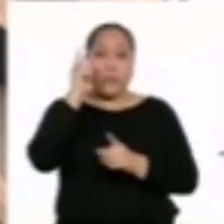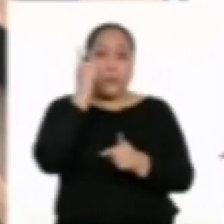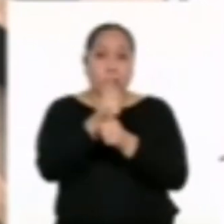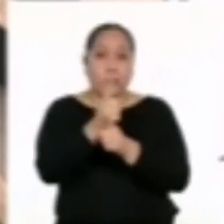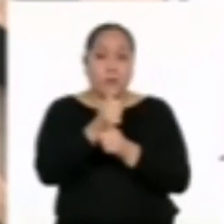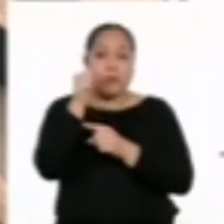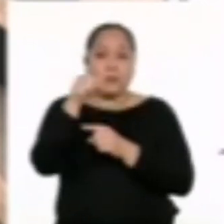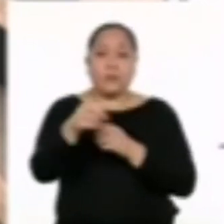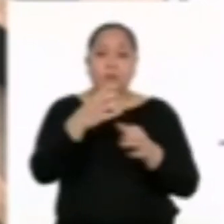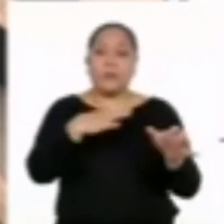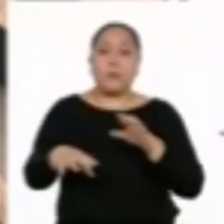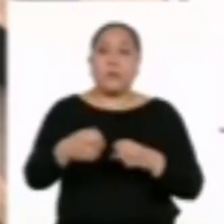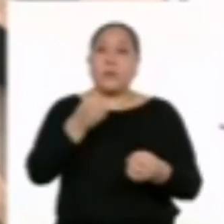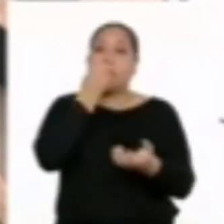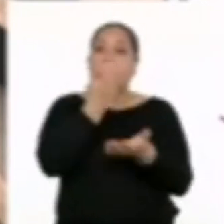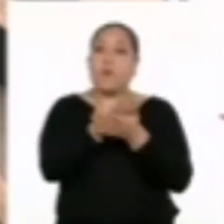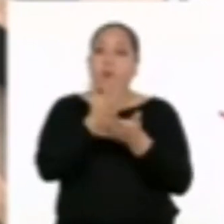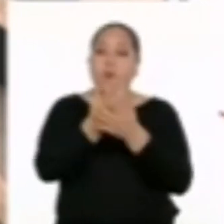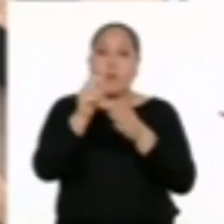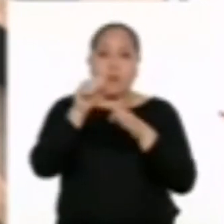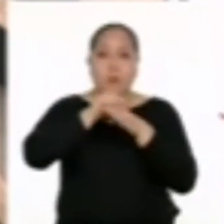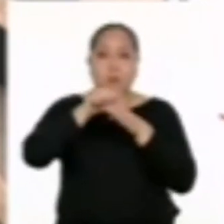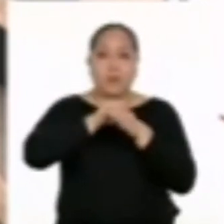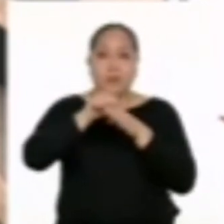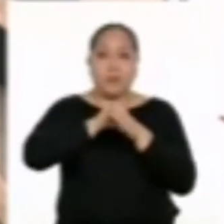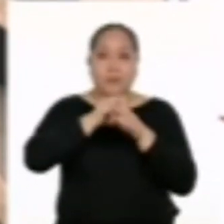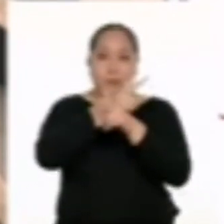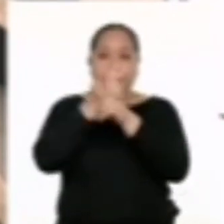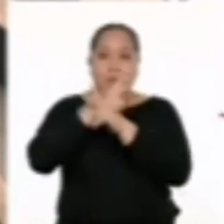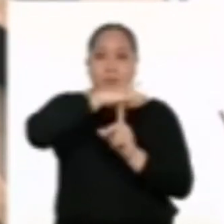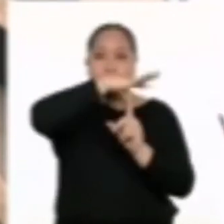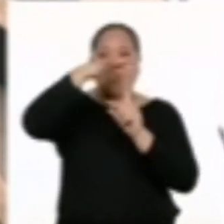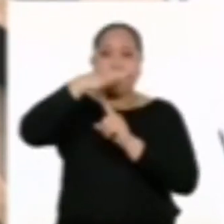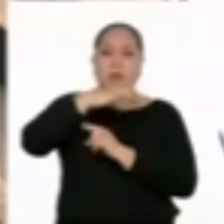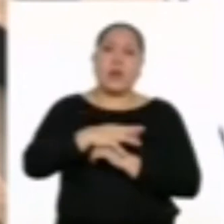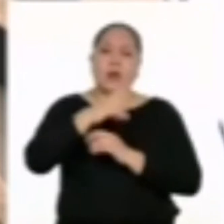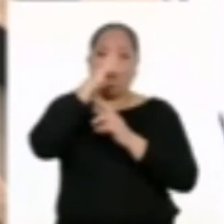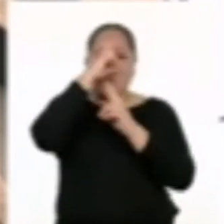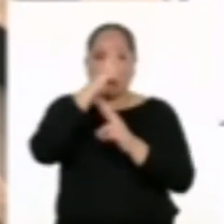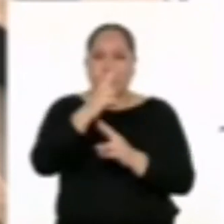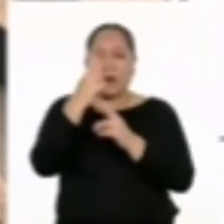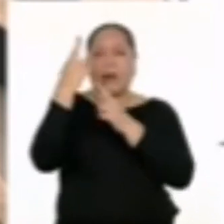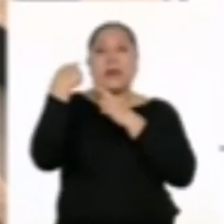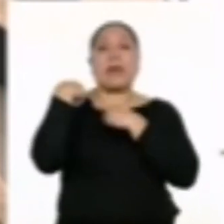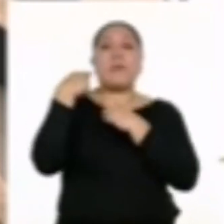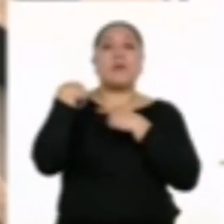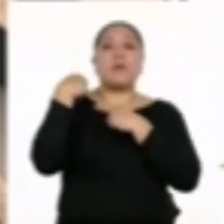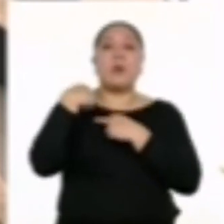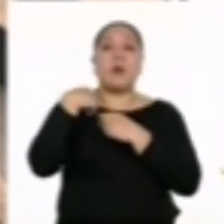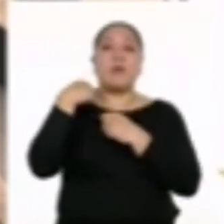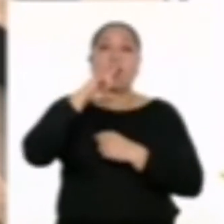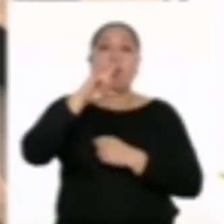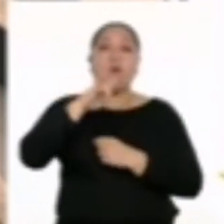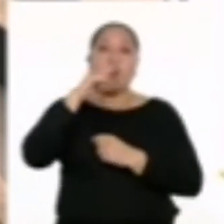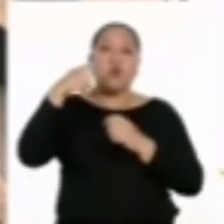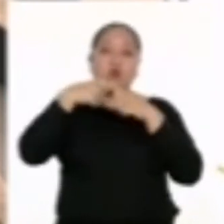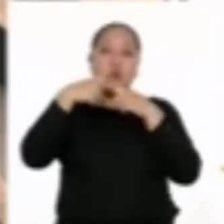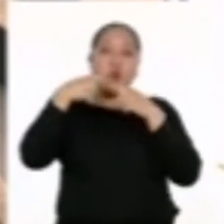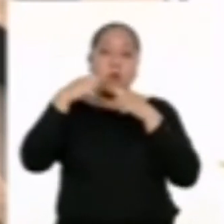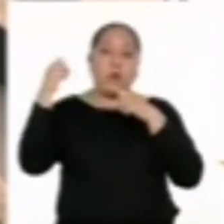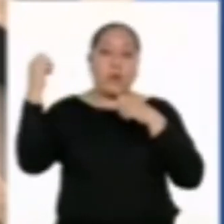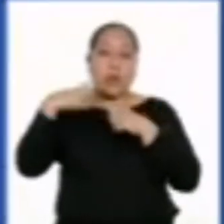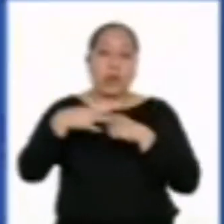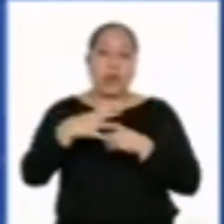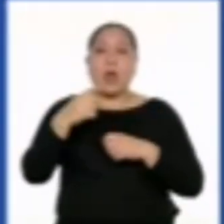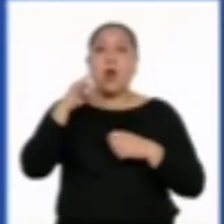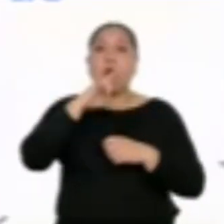aquel donde se realizan buenas prácticas ambientales. Se es responsable con el uso de la energía, el uso del agua y además se manejan adecuadamente